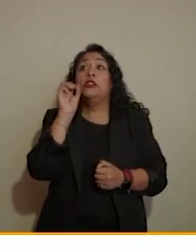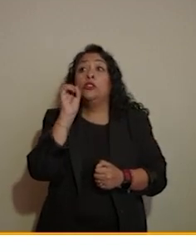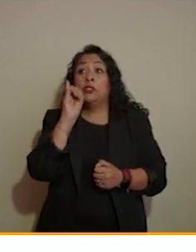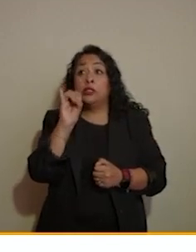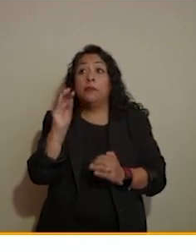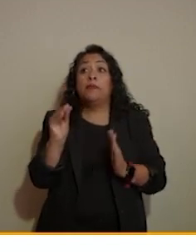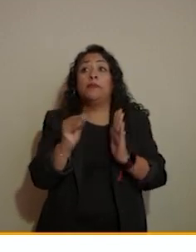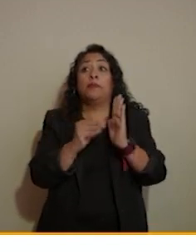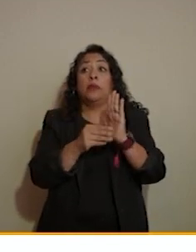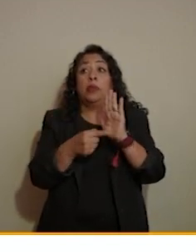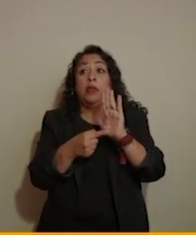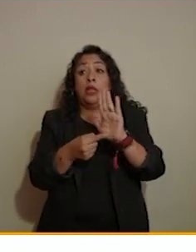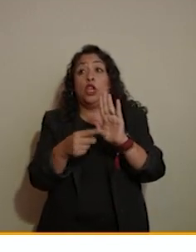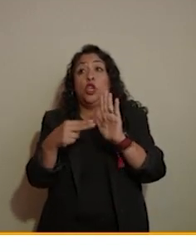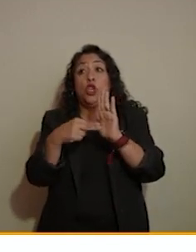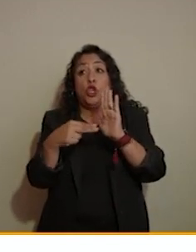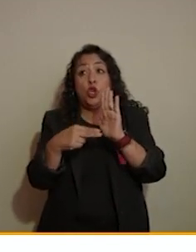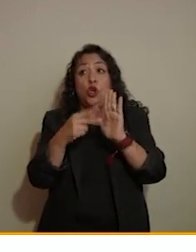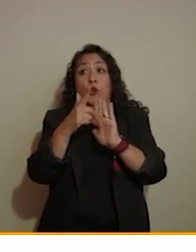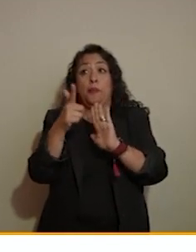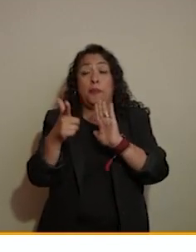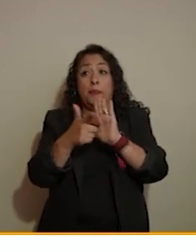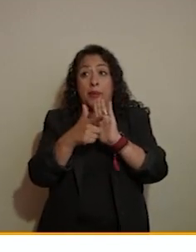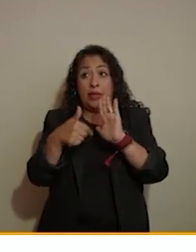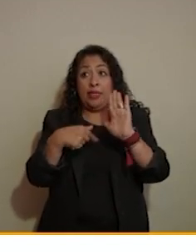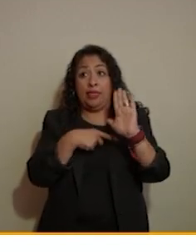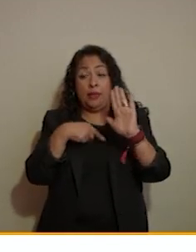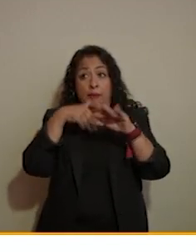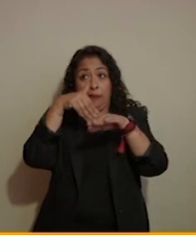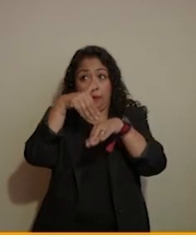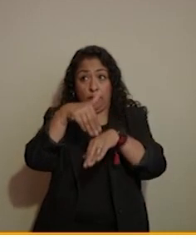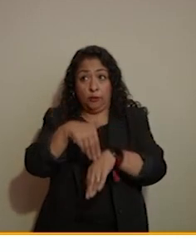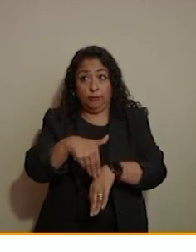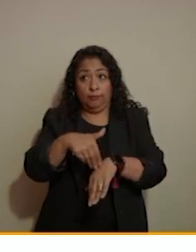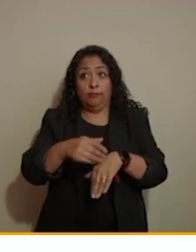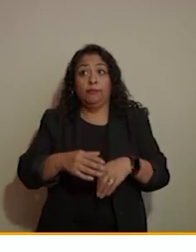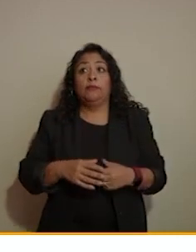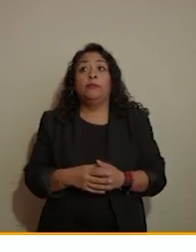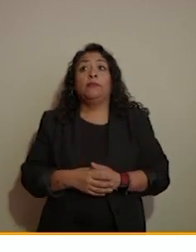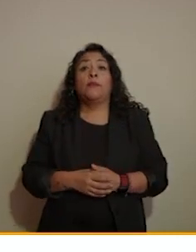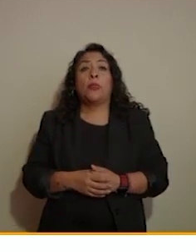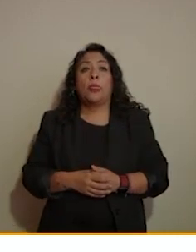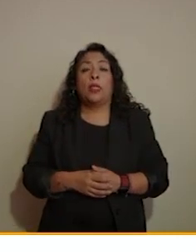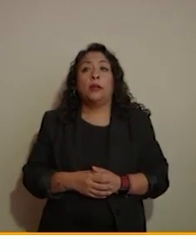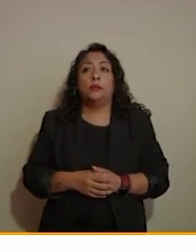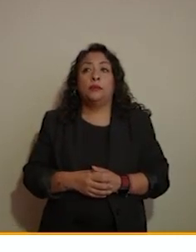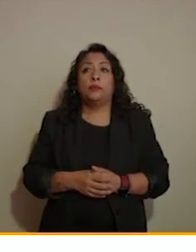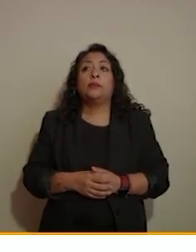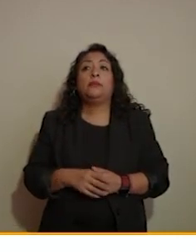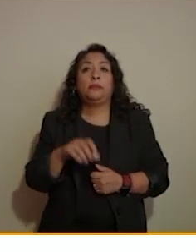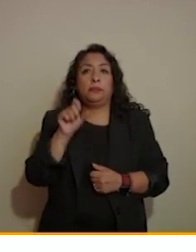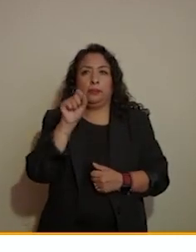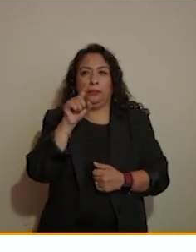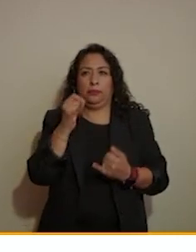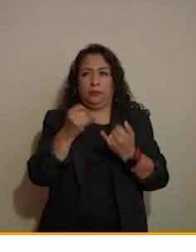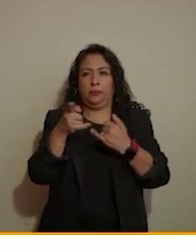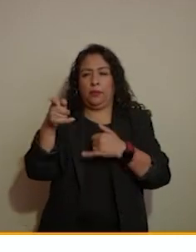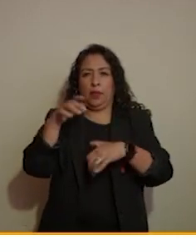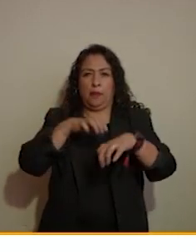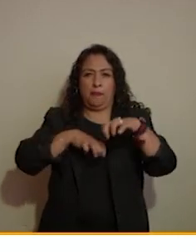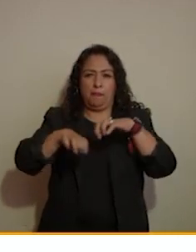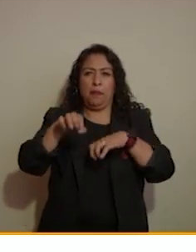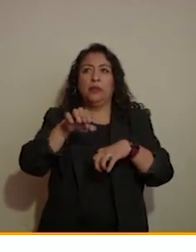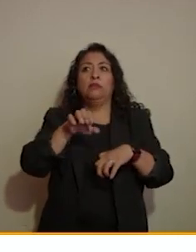constituyen un marco normativo legal al que hay que apegarse, ¿no? También las empresas